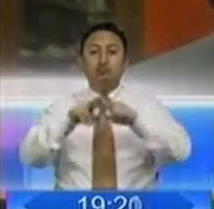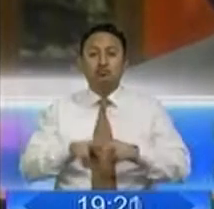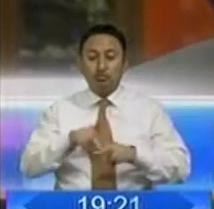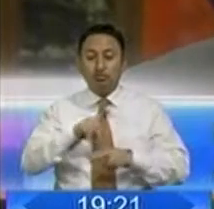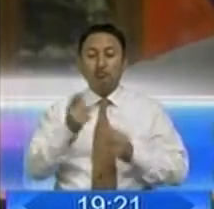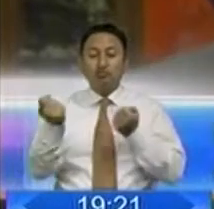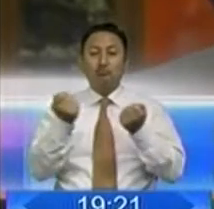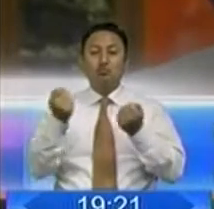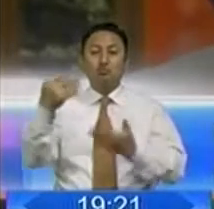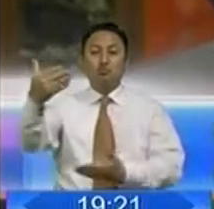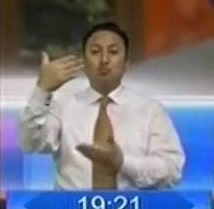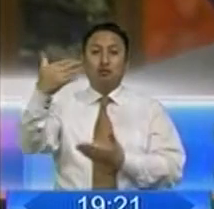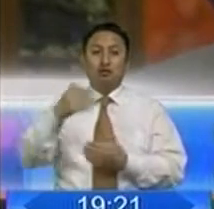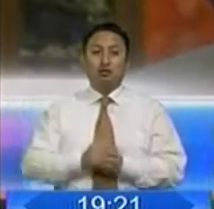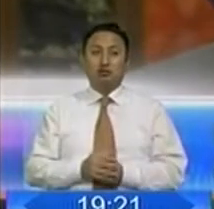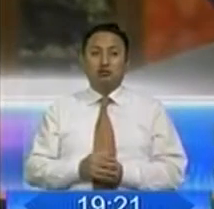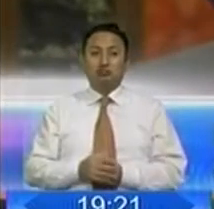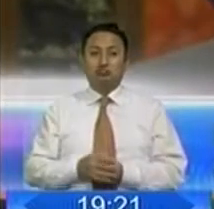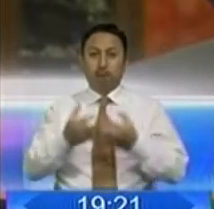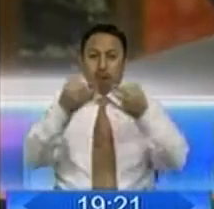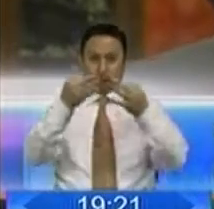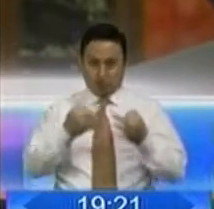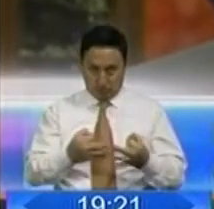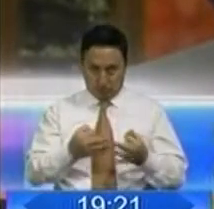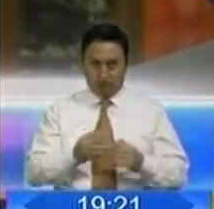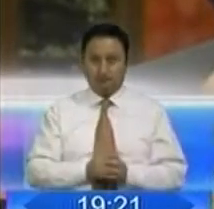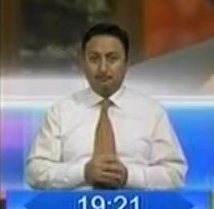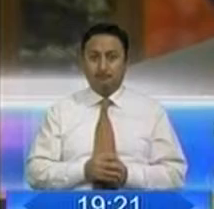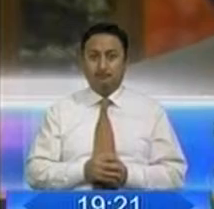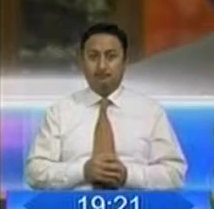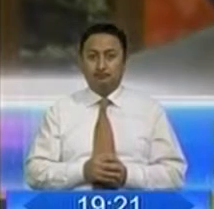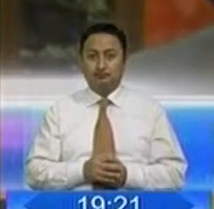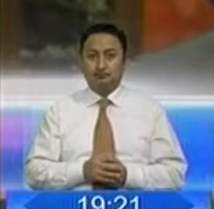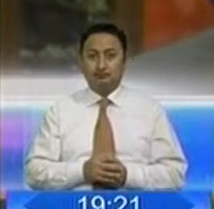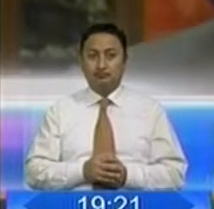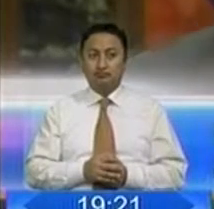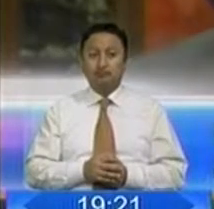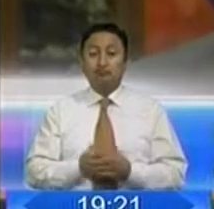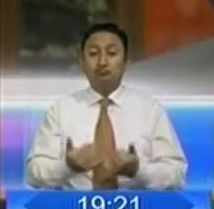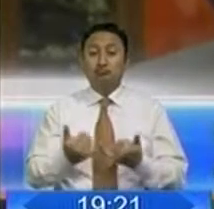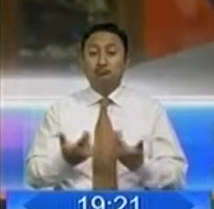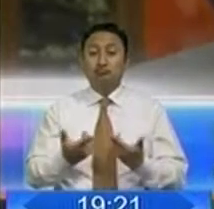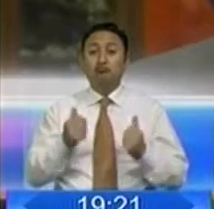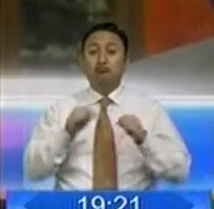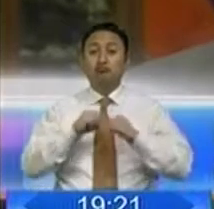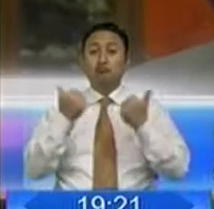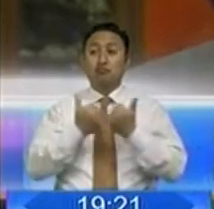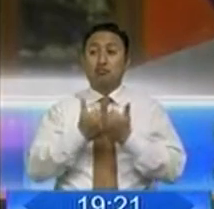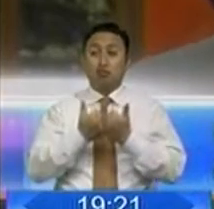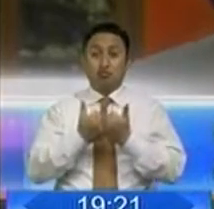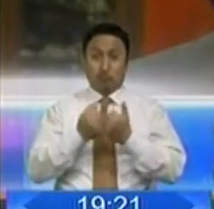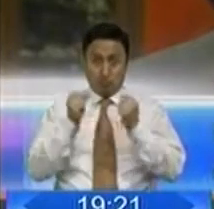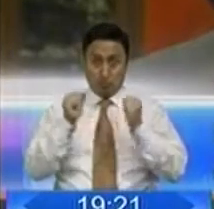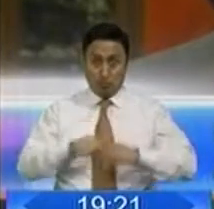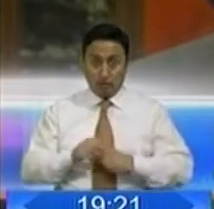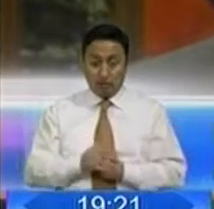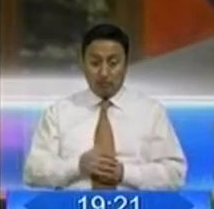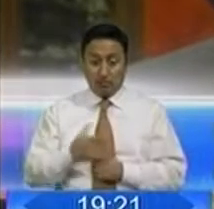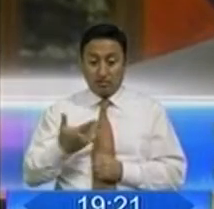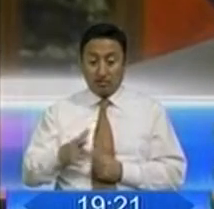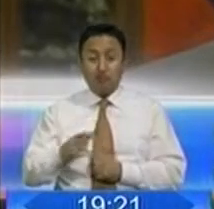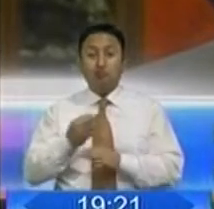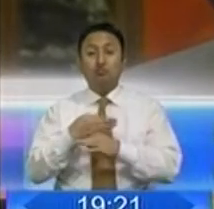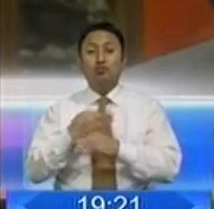y de control político con seriedad, que tiene ahora sí la posibilidad de sancionar